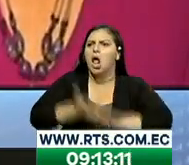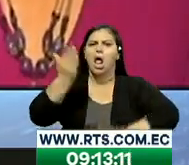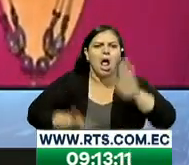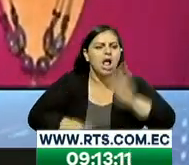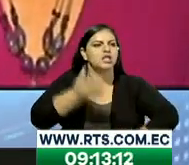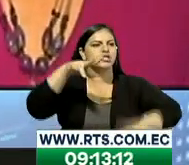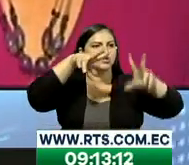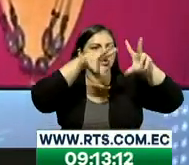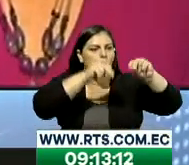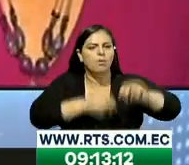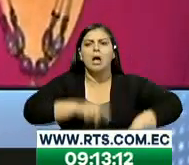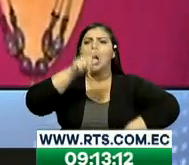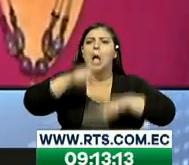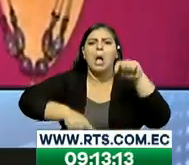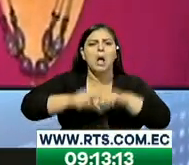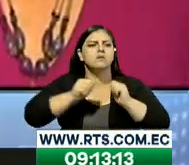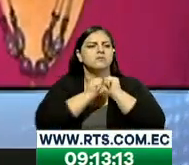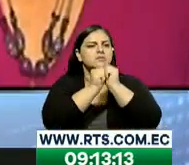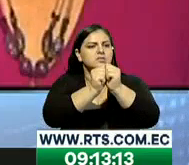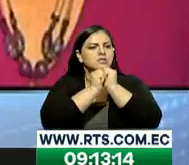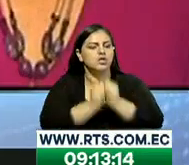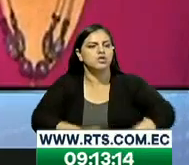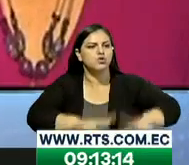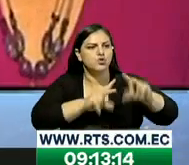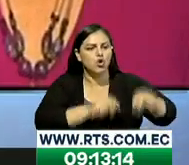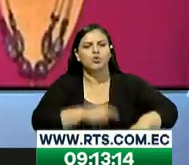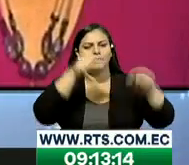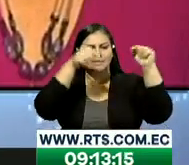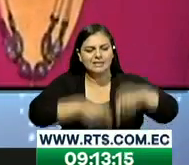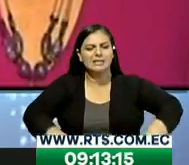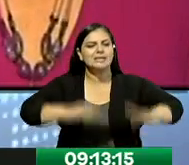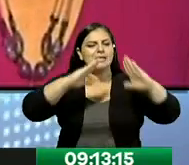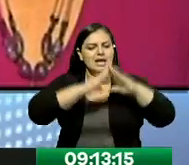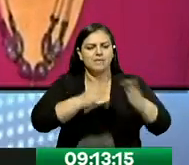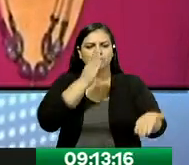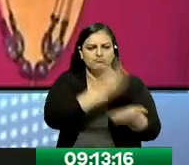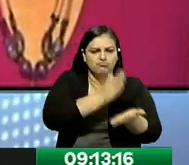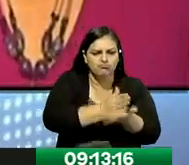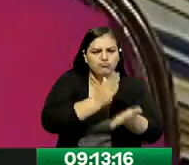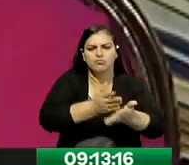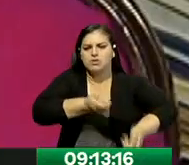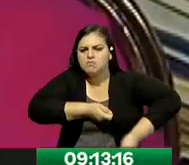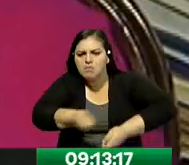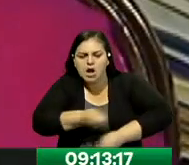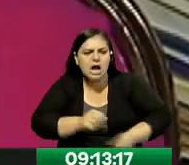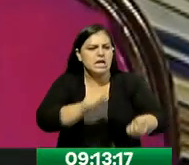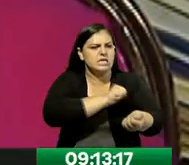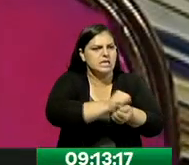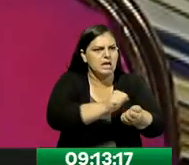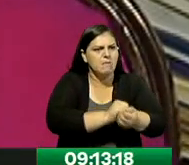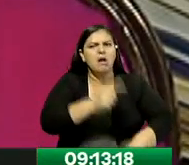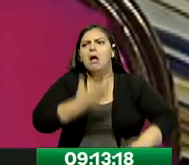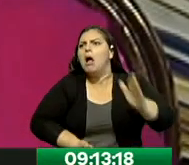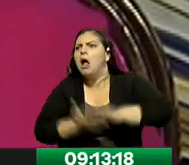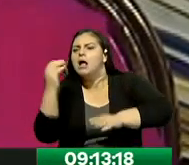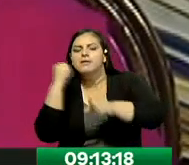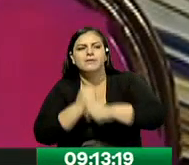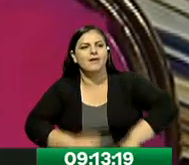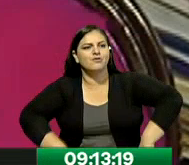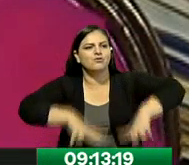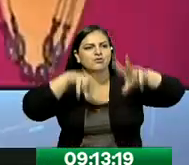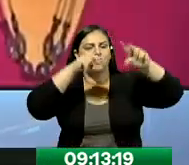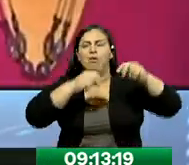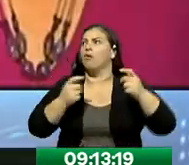amigas, el limitarle el trabajo, la posibilidad de desarrollo personal. En definitiva, es un